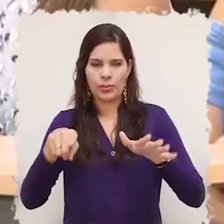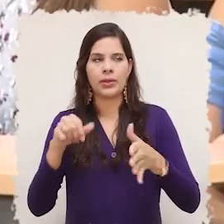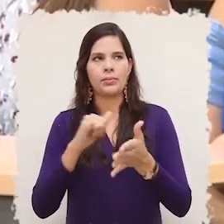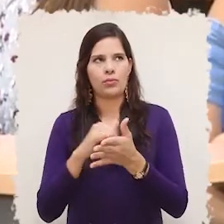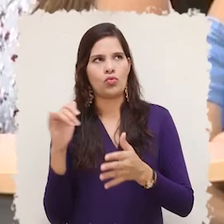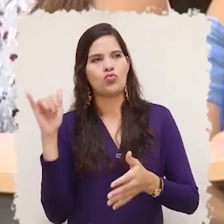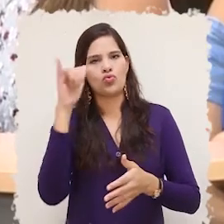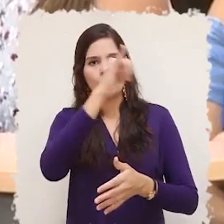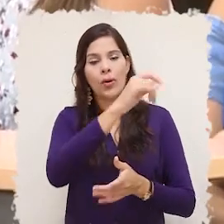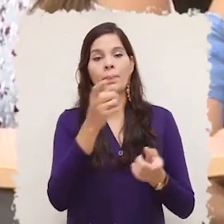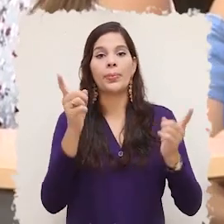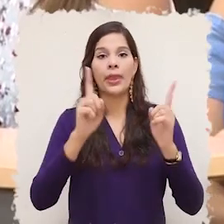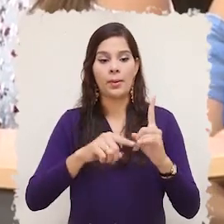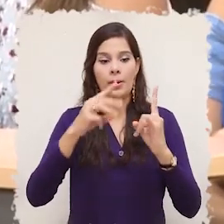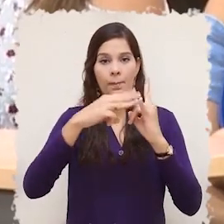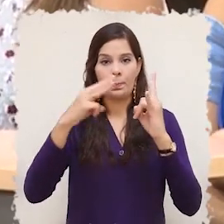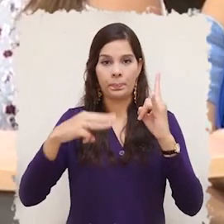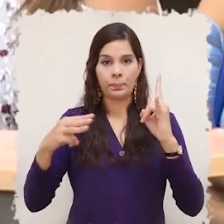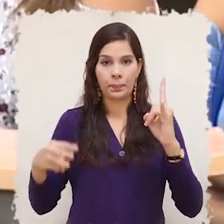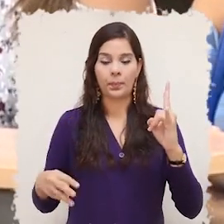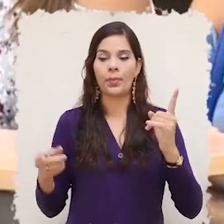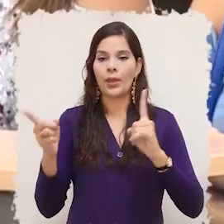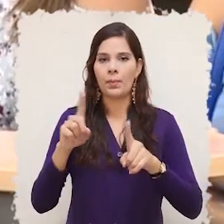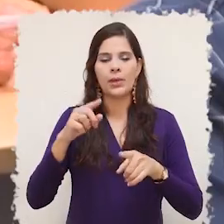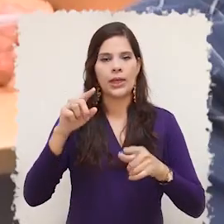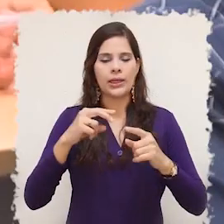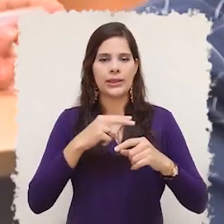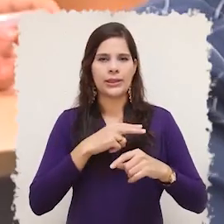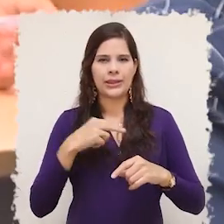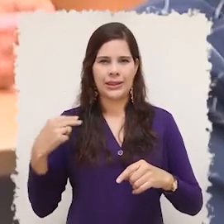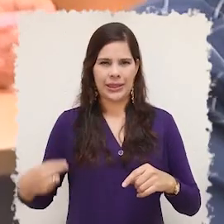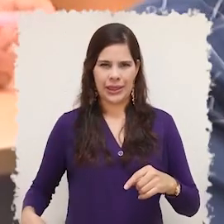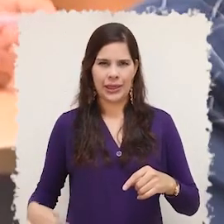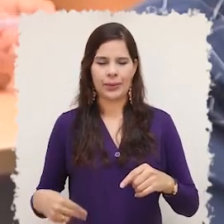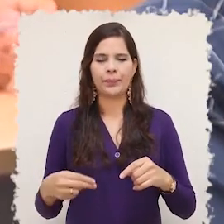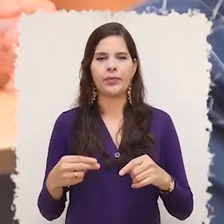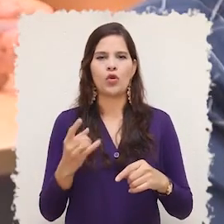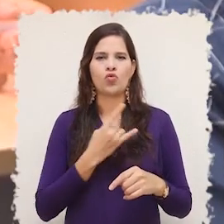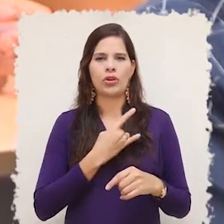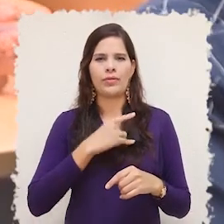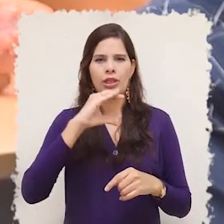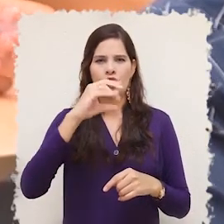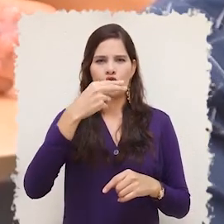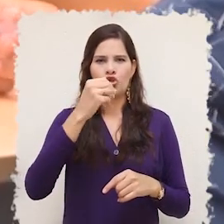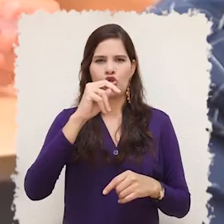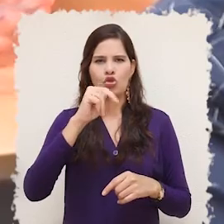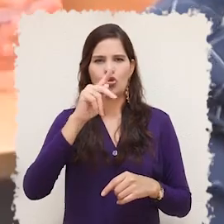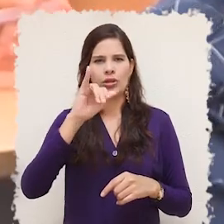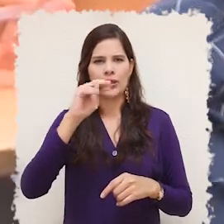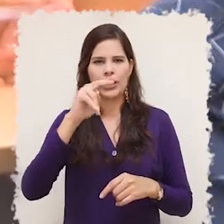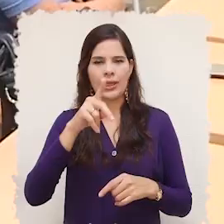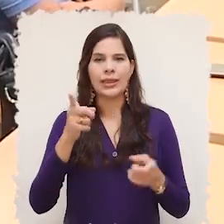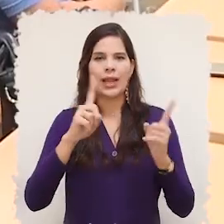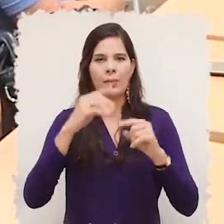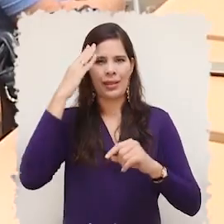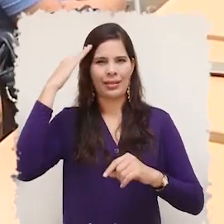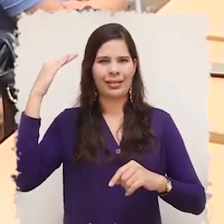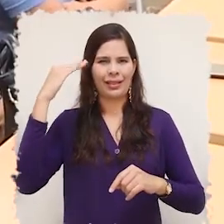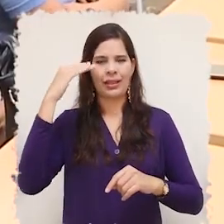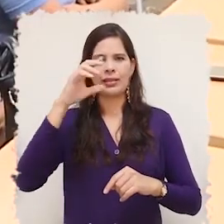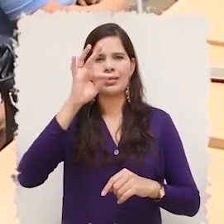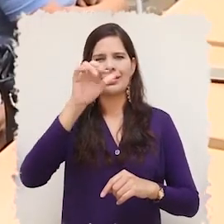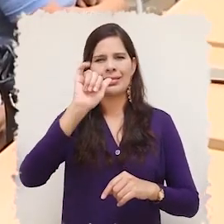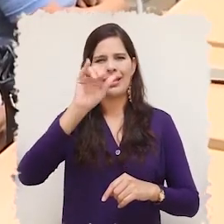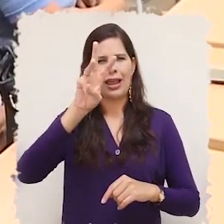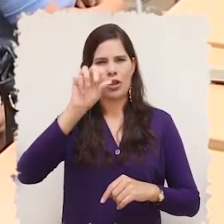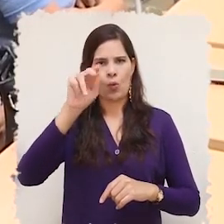se enviarán estudiantes de Uni Magdalena a centros educativos de China, como es la Universidad de Chongqing, y a Taiwán en la Universidad